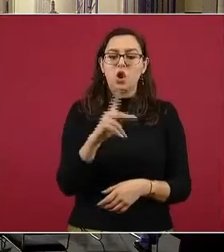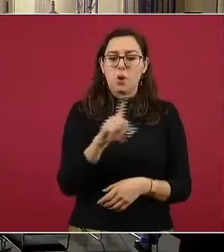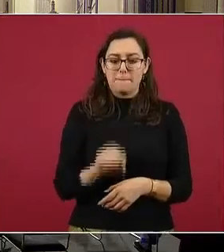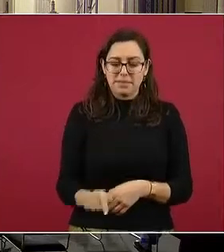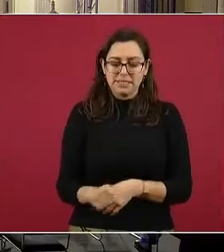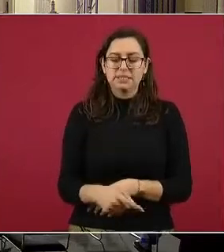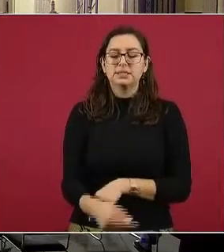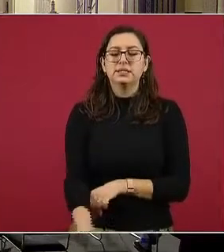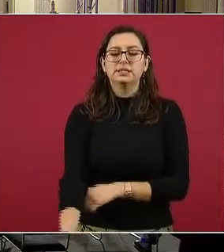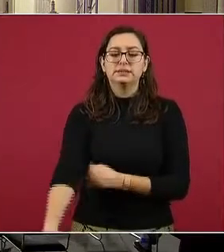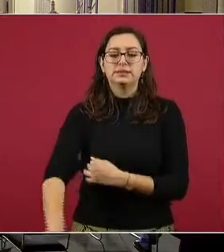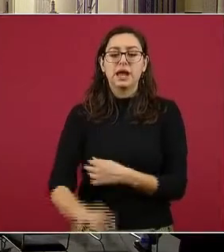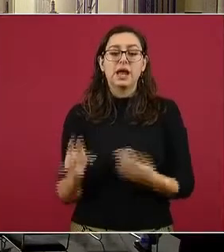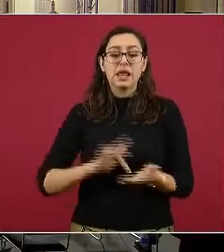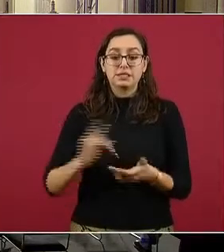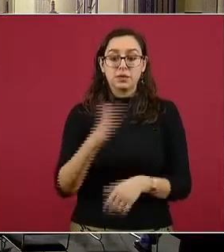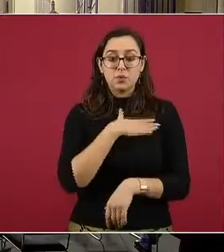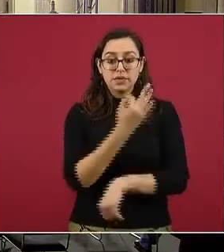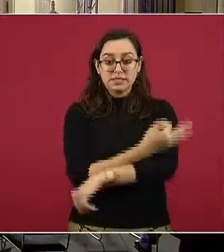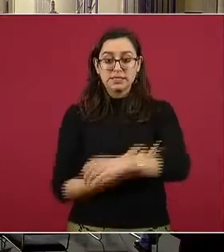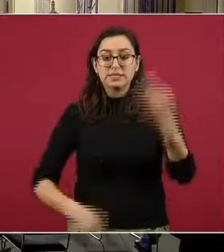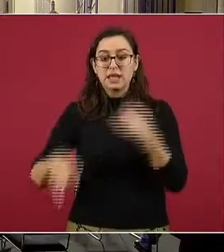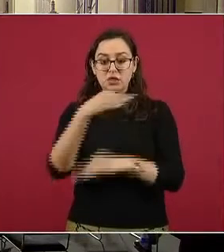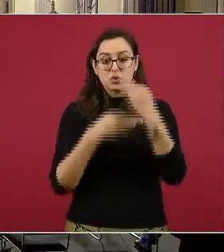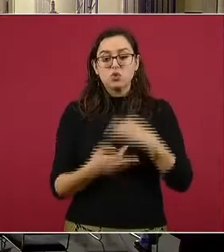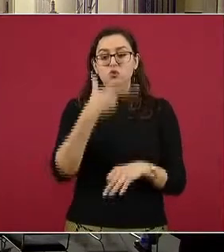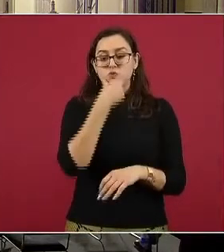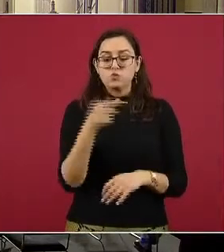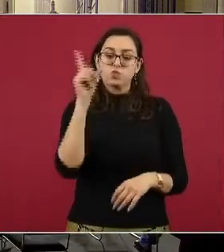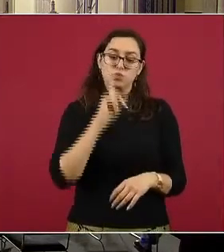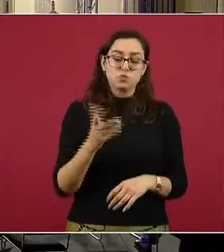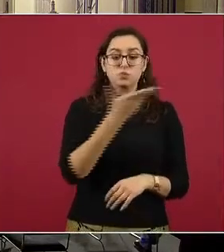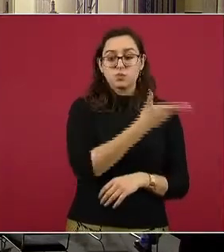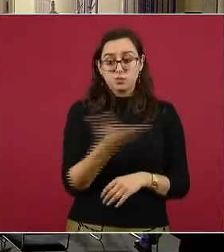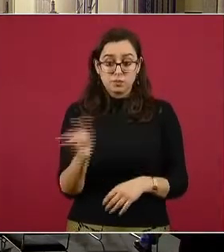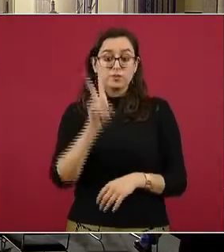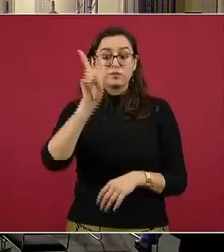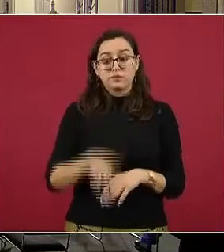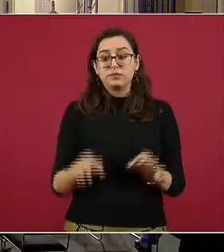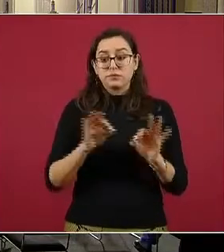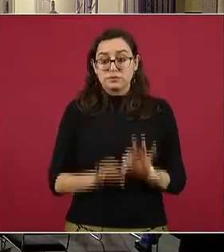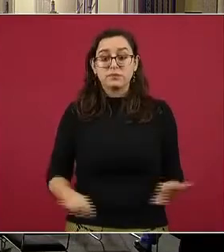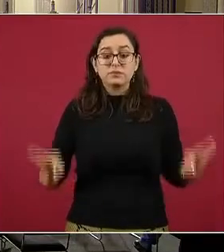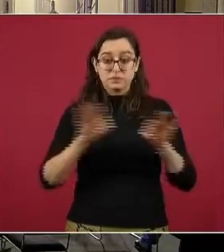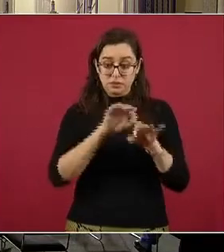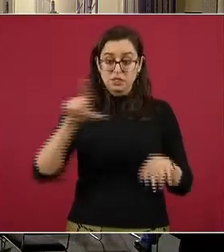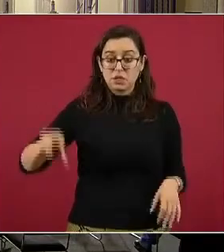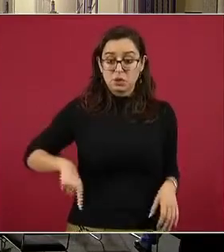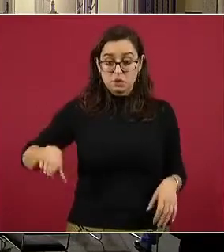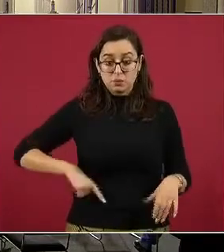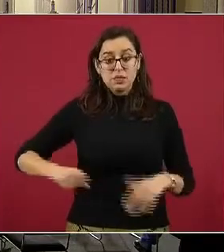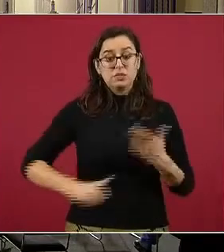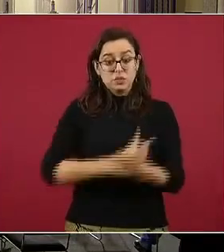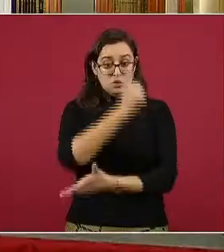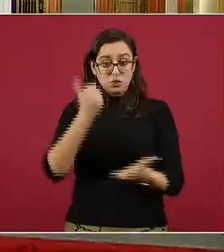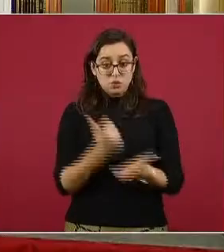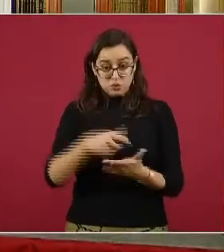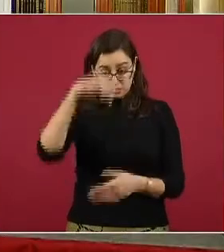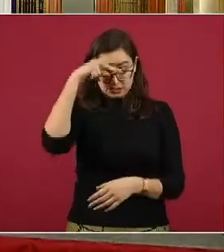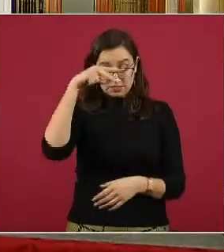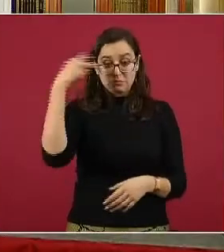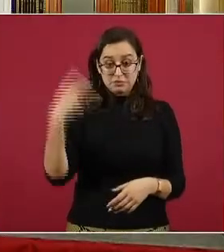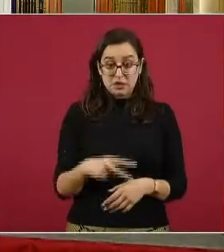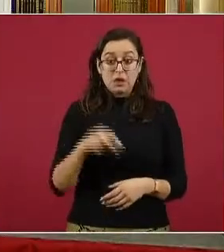Buenas tardes a todos y a todas. Pues es importante para el Gobierno de la Ciudad de México